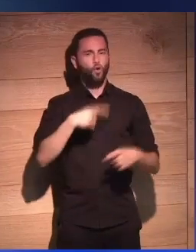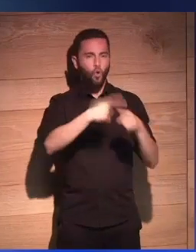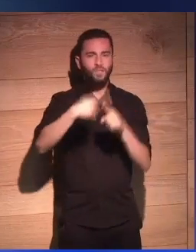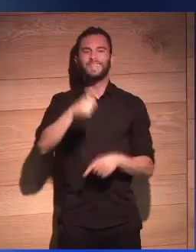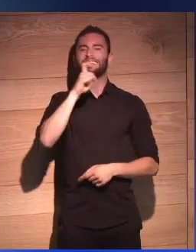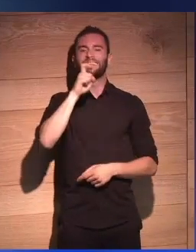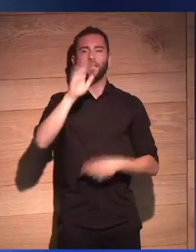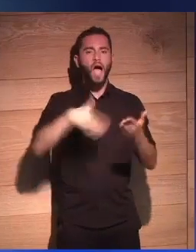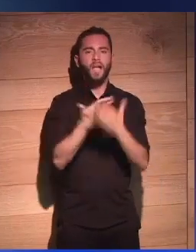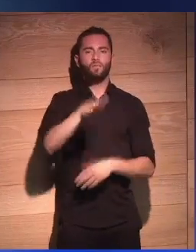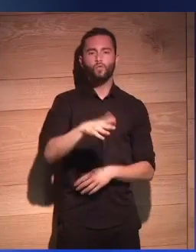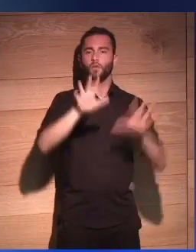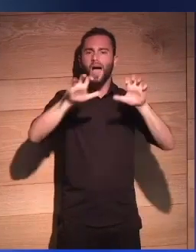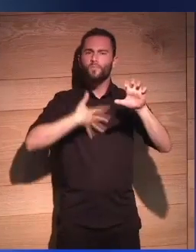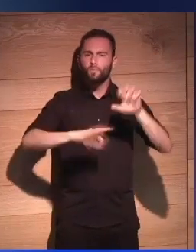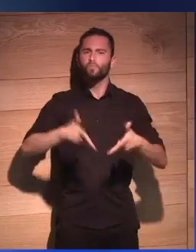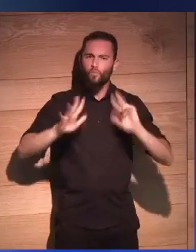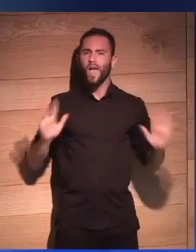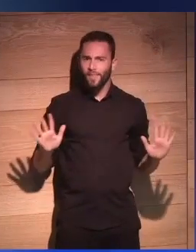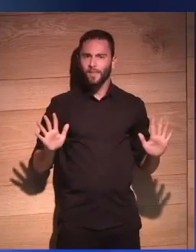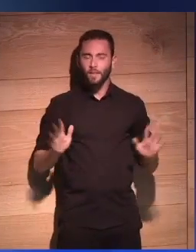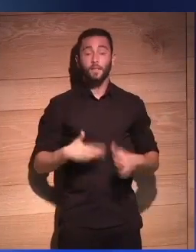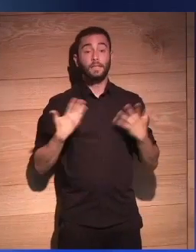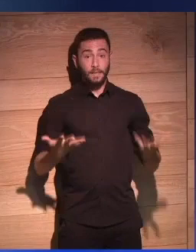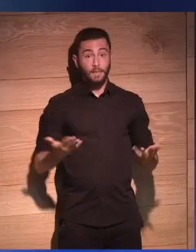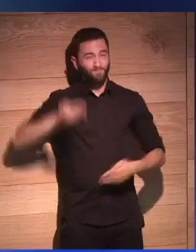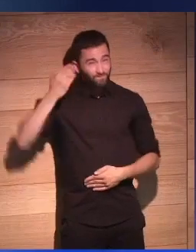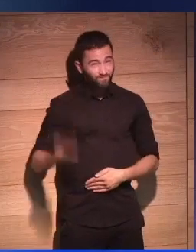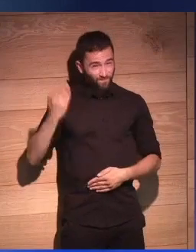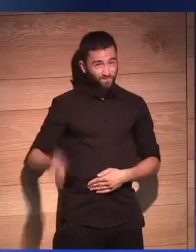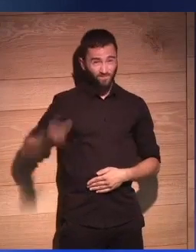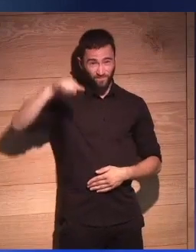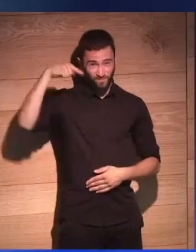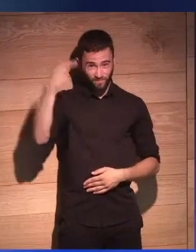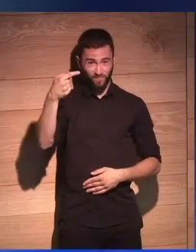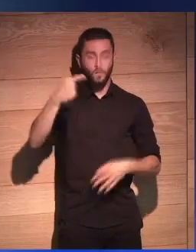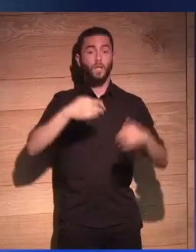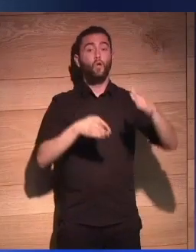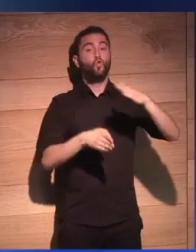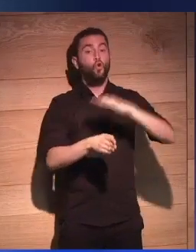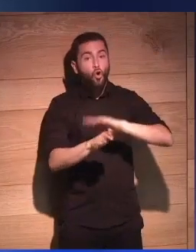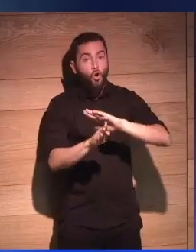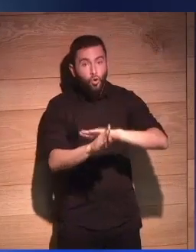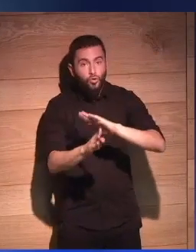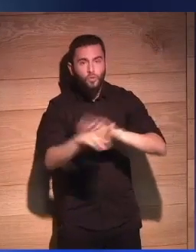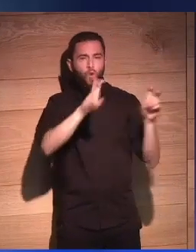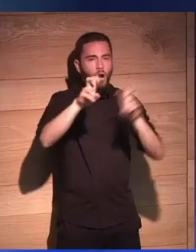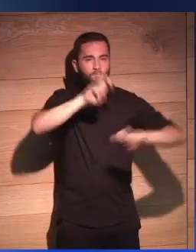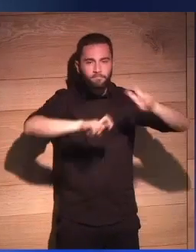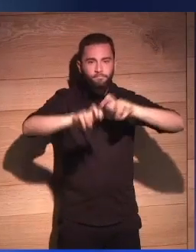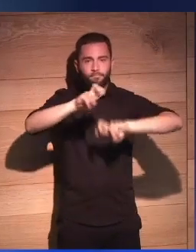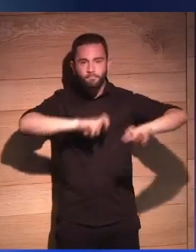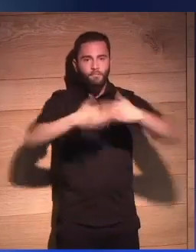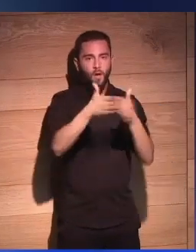hasta la tumba, y de hecho es imprescindible seguir buscando cosas nuevas,